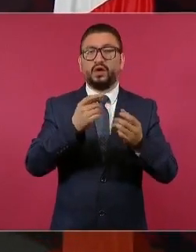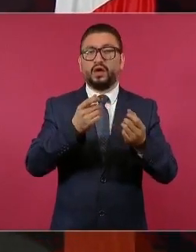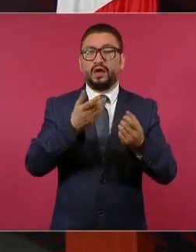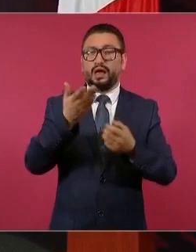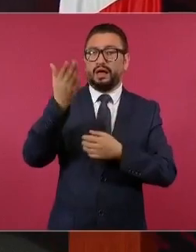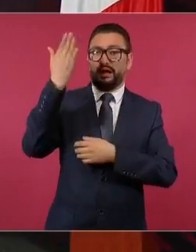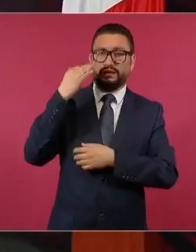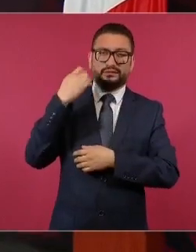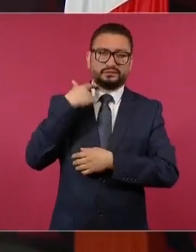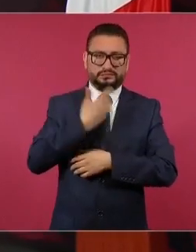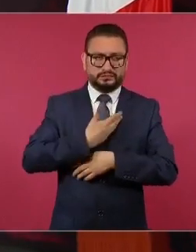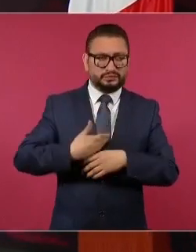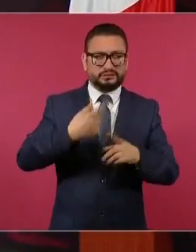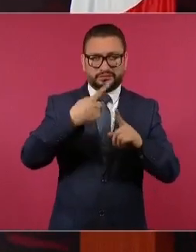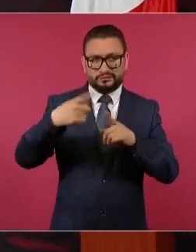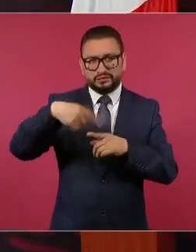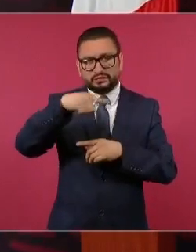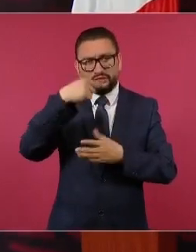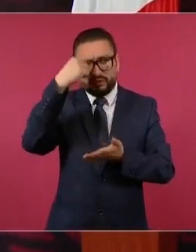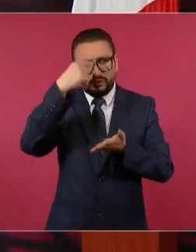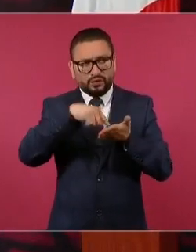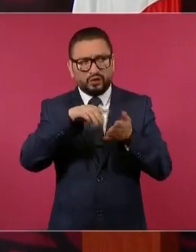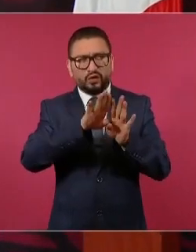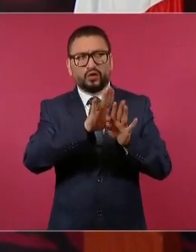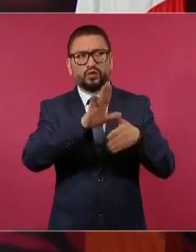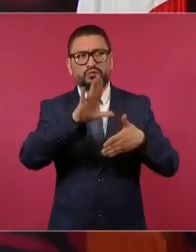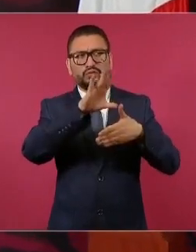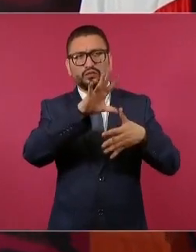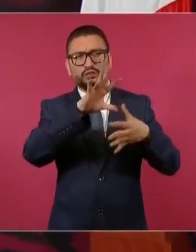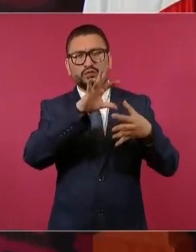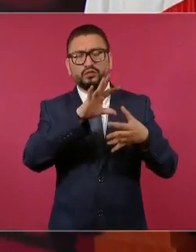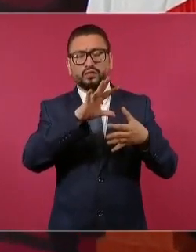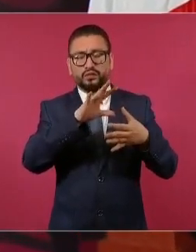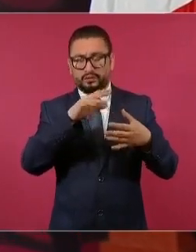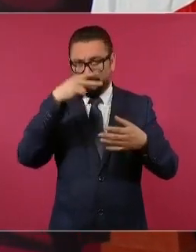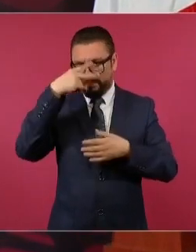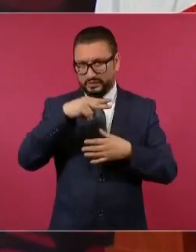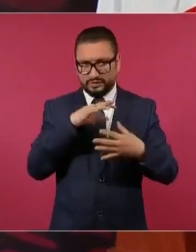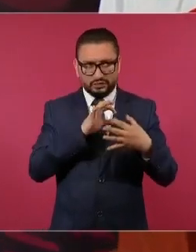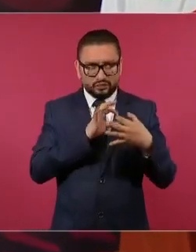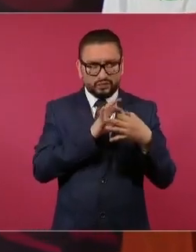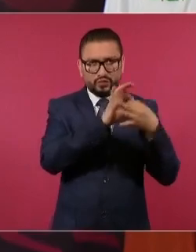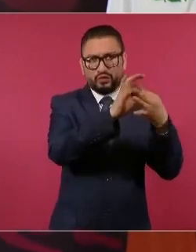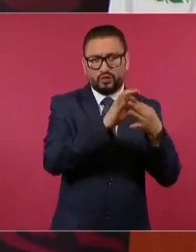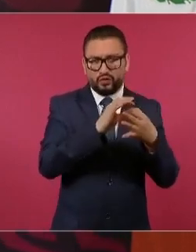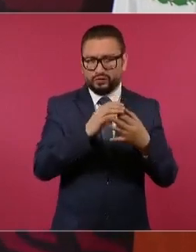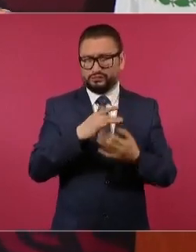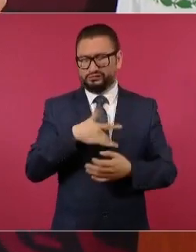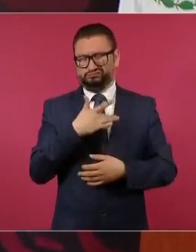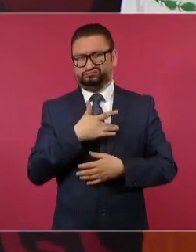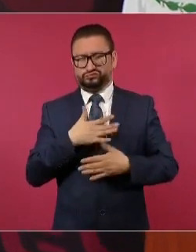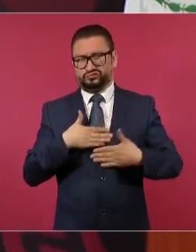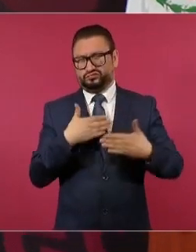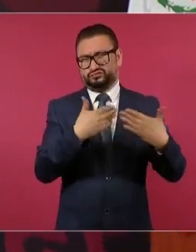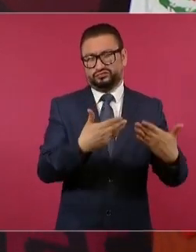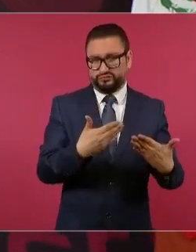desconfianza la integración de México con Estados Unidos. Tenían